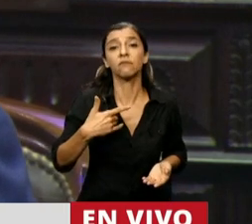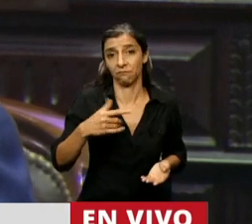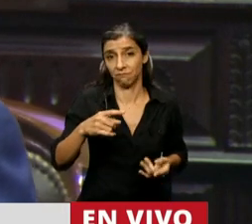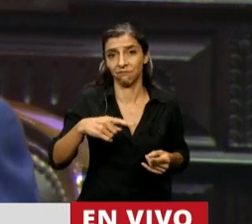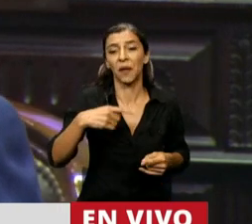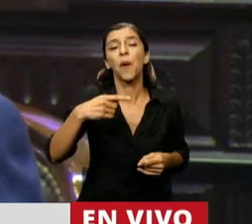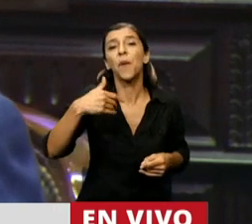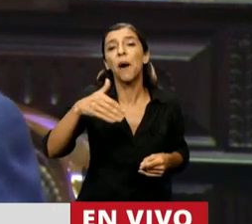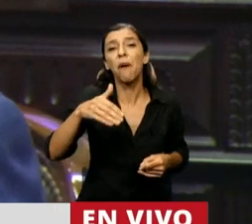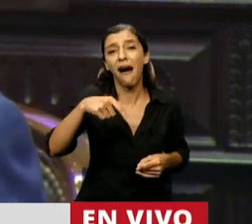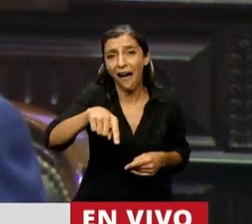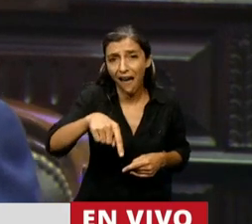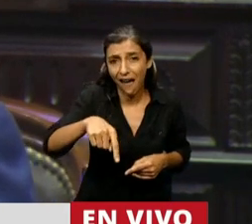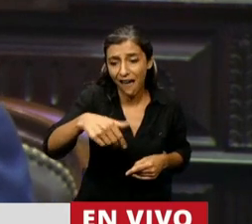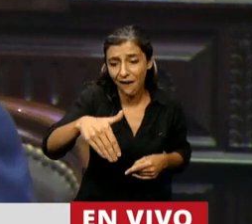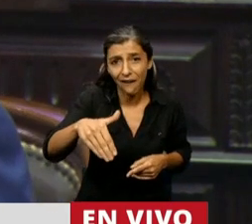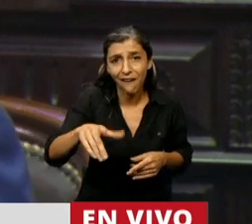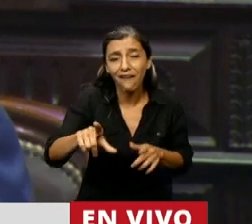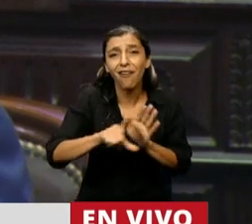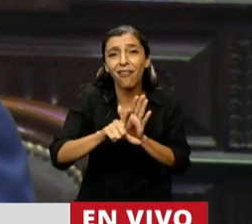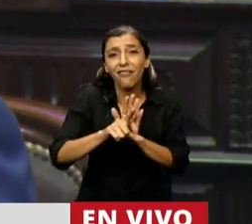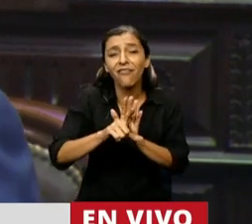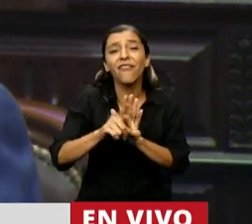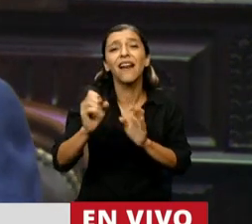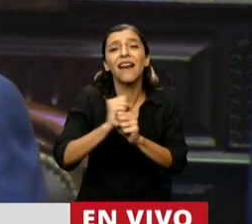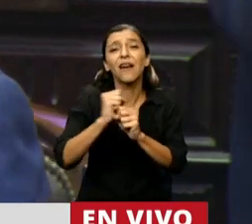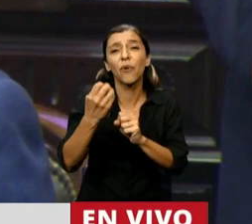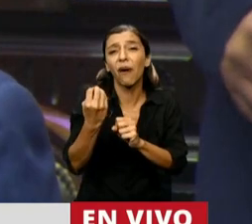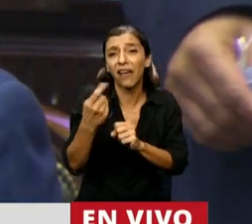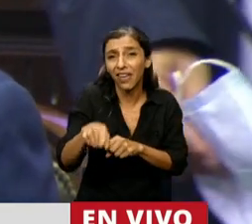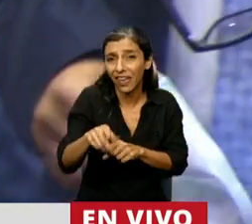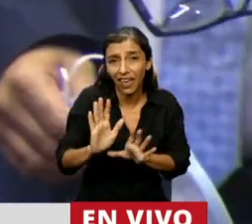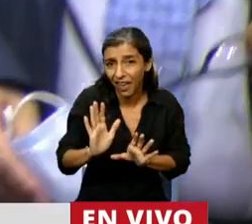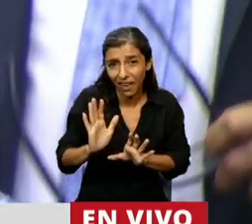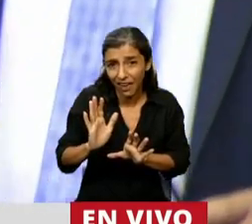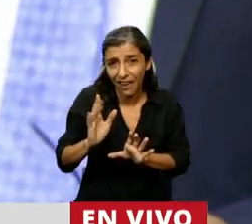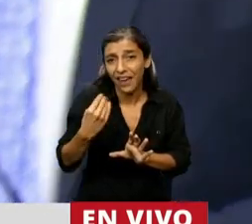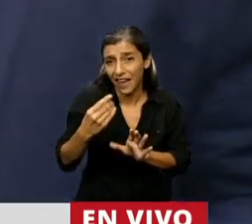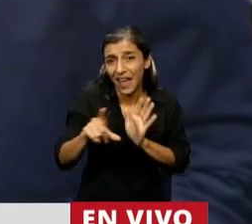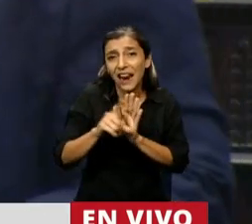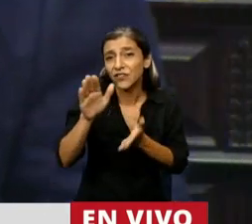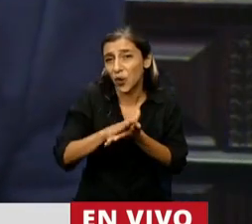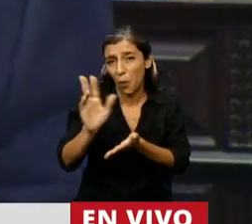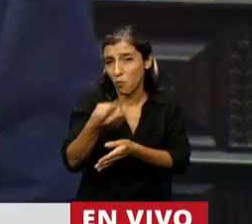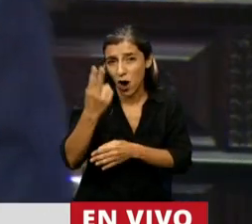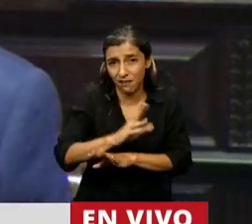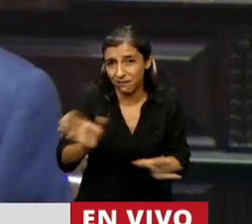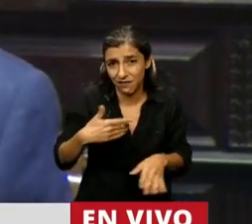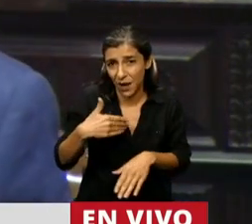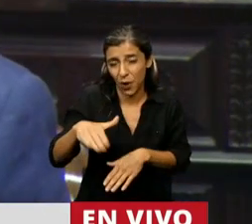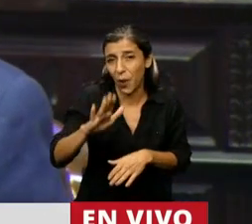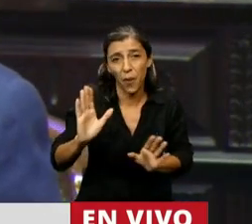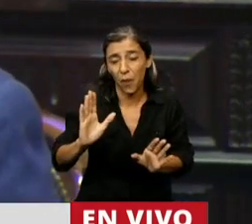muerte de los más del más inocente de los seres humanos que la persona por láser he acá que es lo que se está haciendo